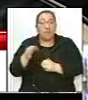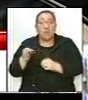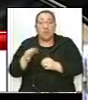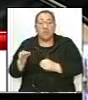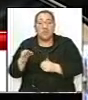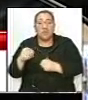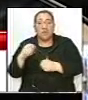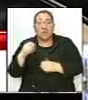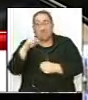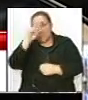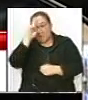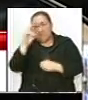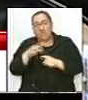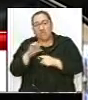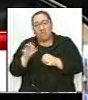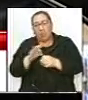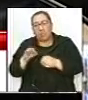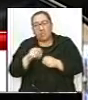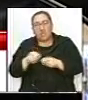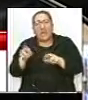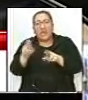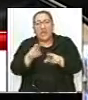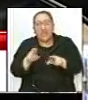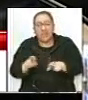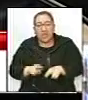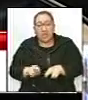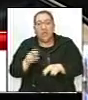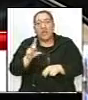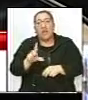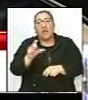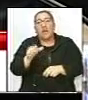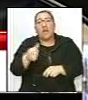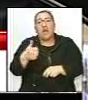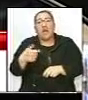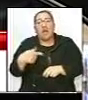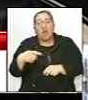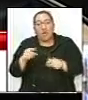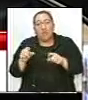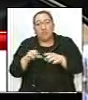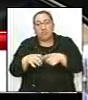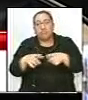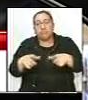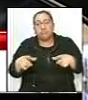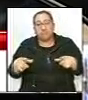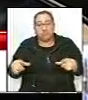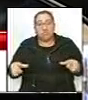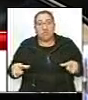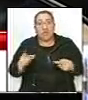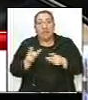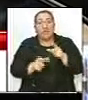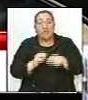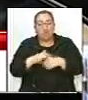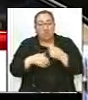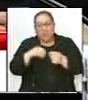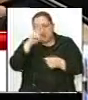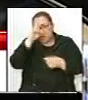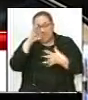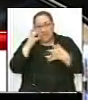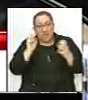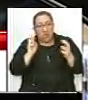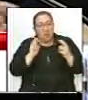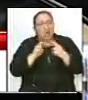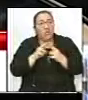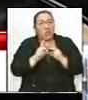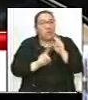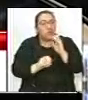sectores de ríos, lagos, etcétera, y donde cada uno de los habitantes del Perú quiere encontrar una